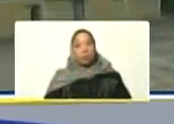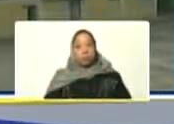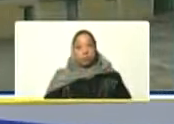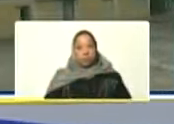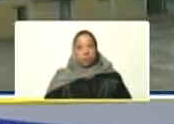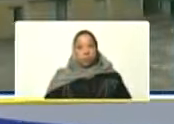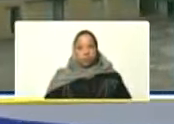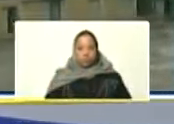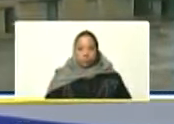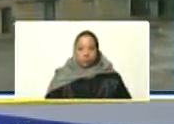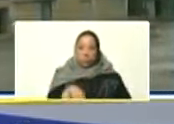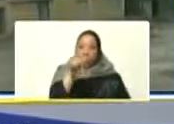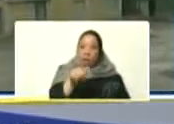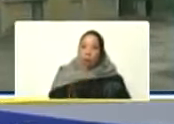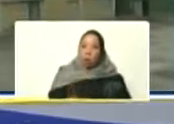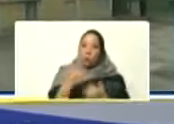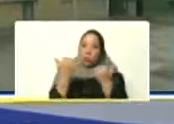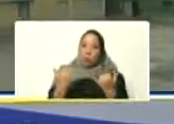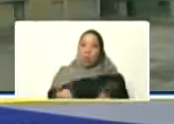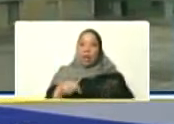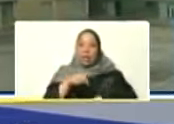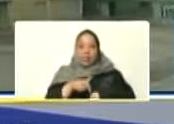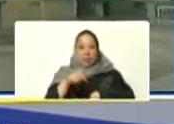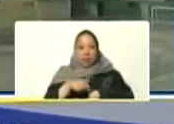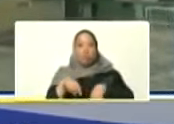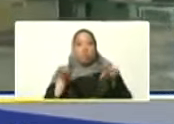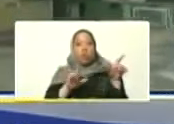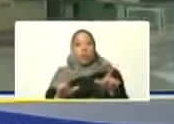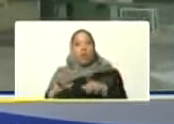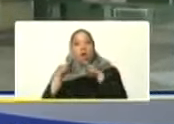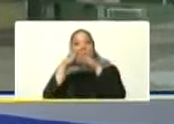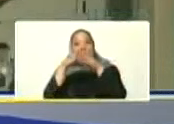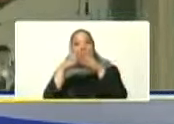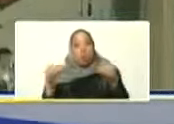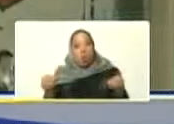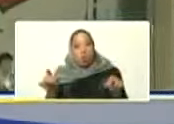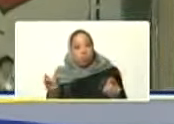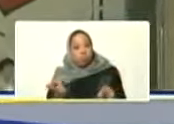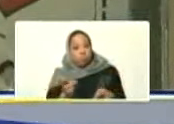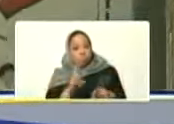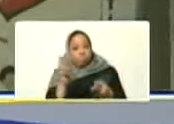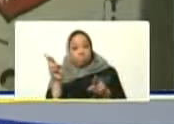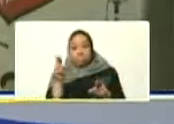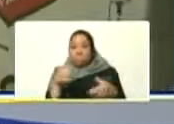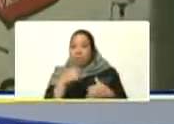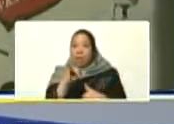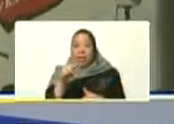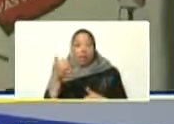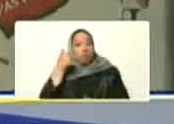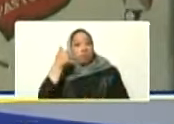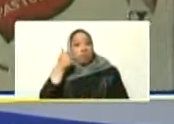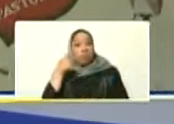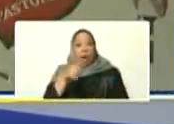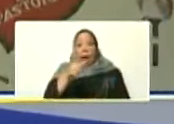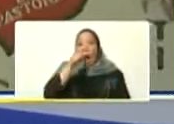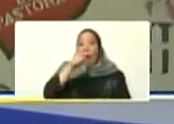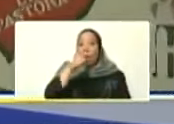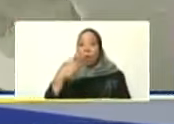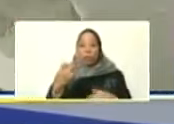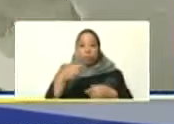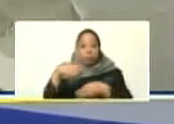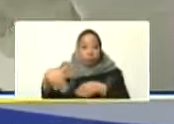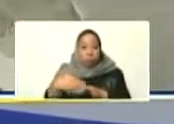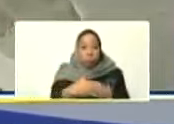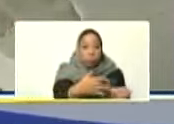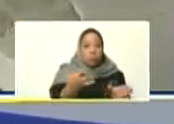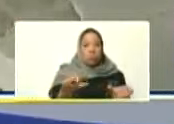Ahora por aquí me cuentan todo en tiempo real. Todo. Bote de agua en tal sitio, ruptura de esa cosa, que